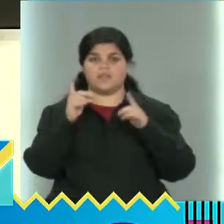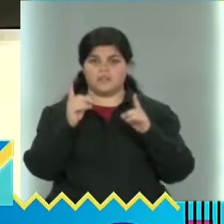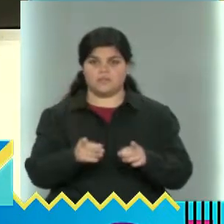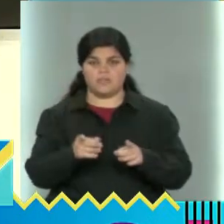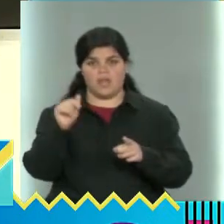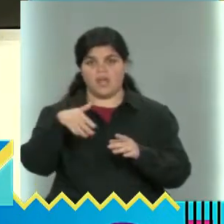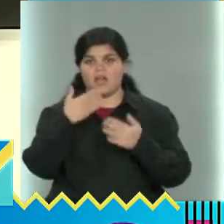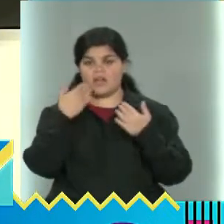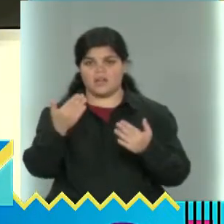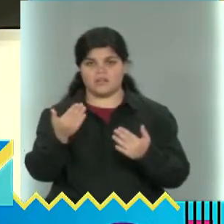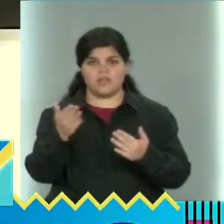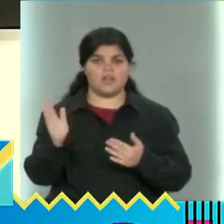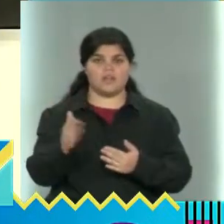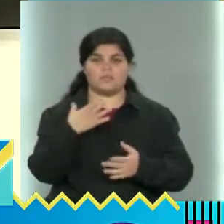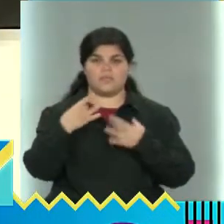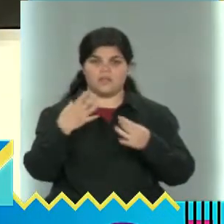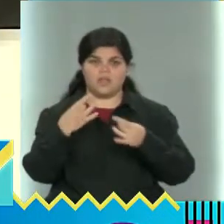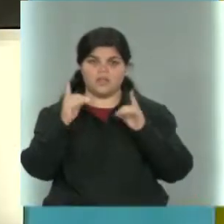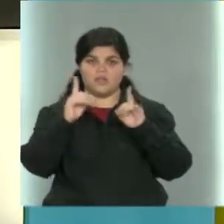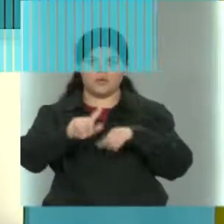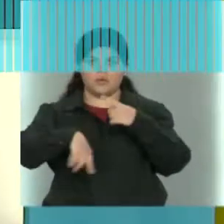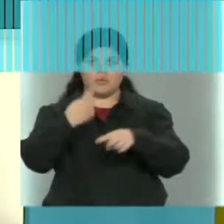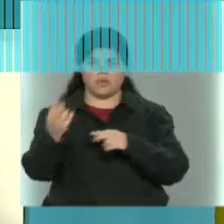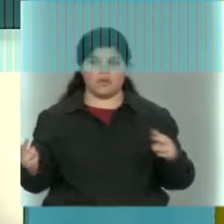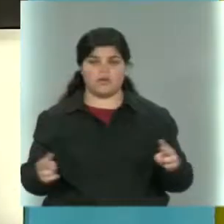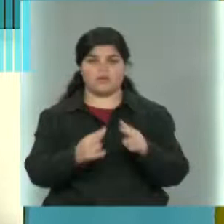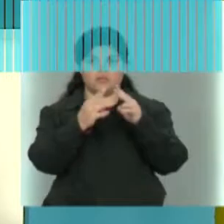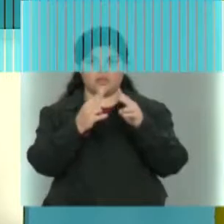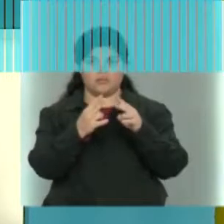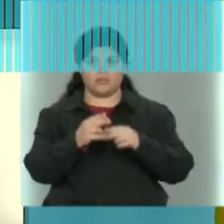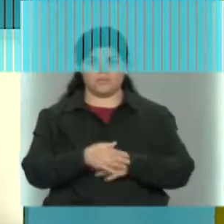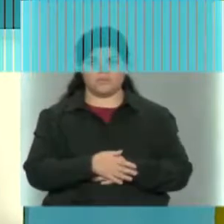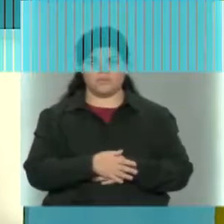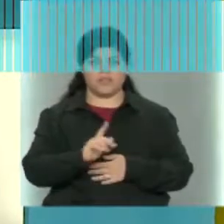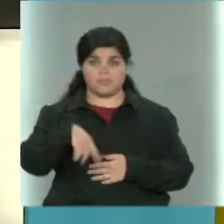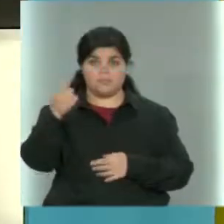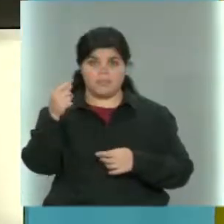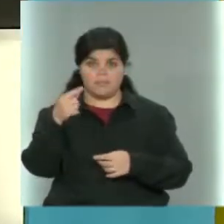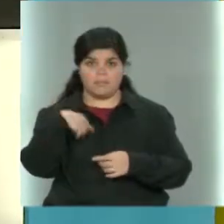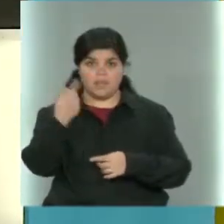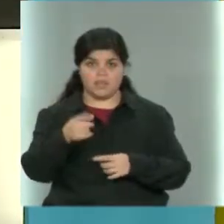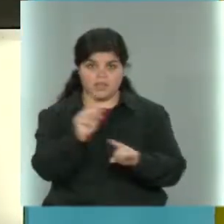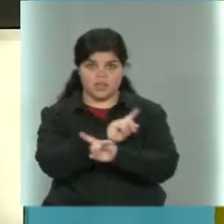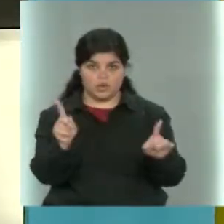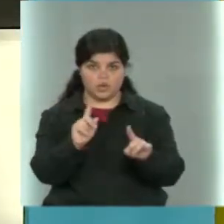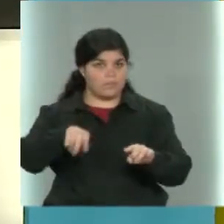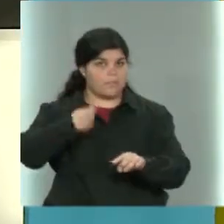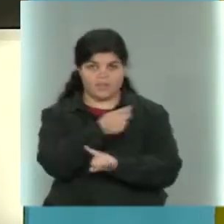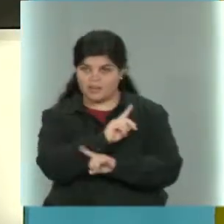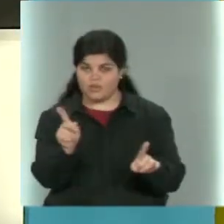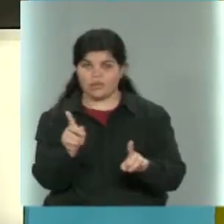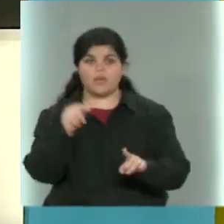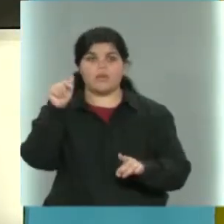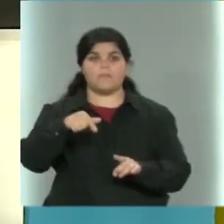gracias a nuestros invitados, gracias a ustedes y nos volvemos a reencontrar nuevamente, mañana no nos volvemos a reencontrar mañana. Mañana